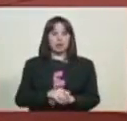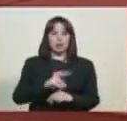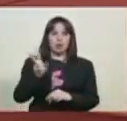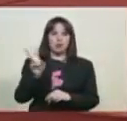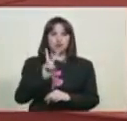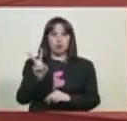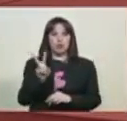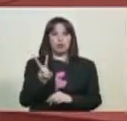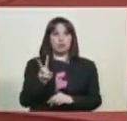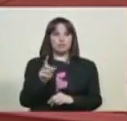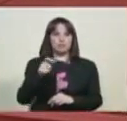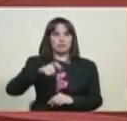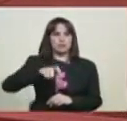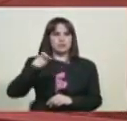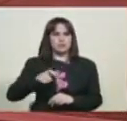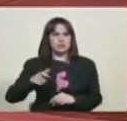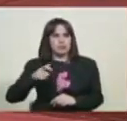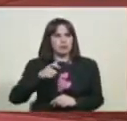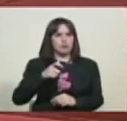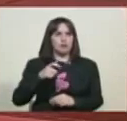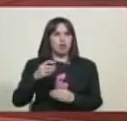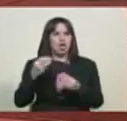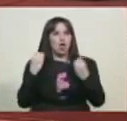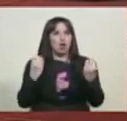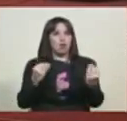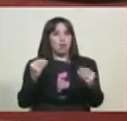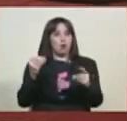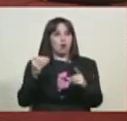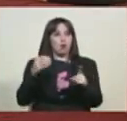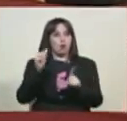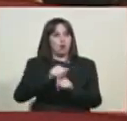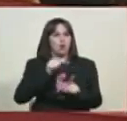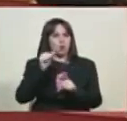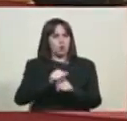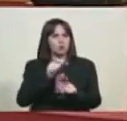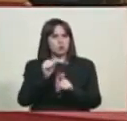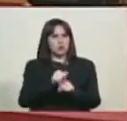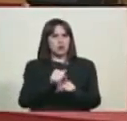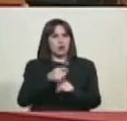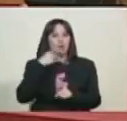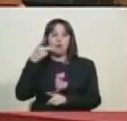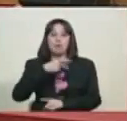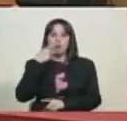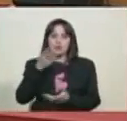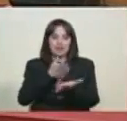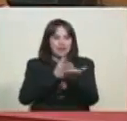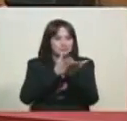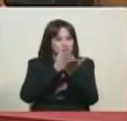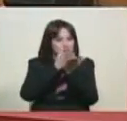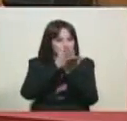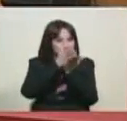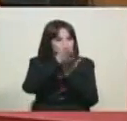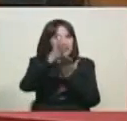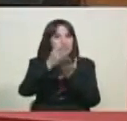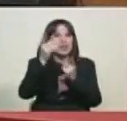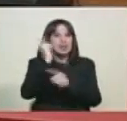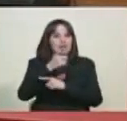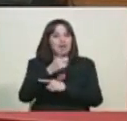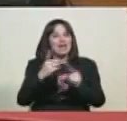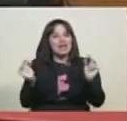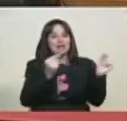Venezuela necesita que la lucha política vaya por los caminos del debate de